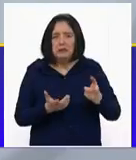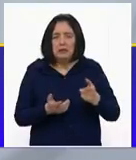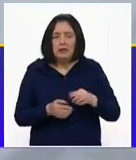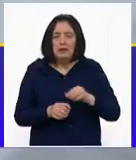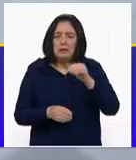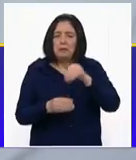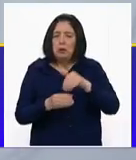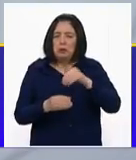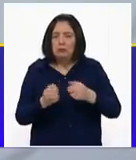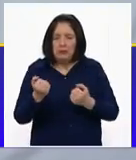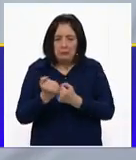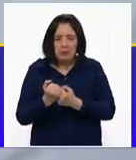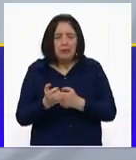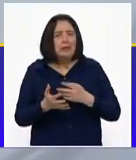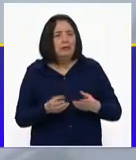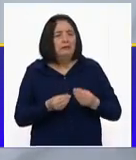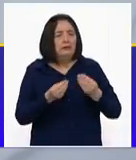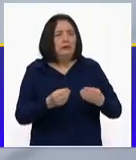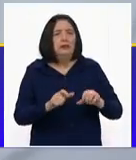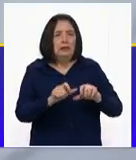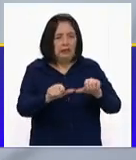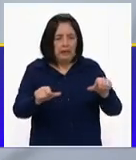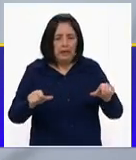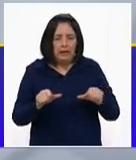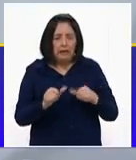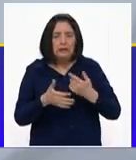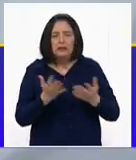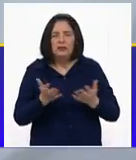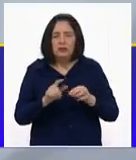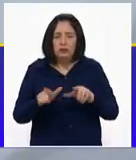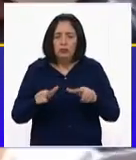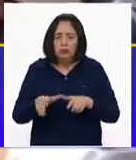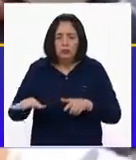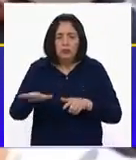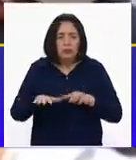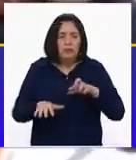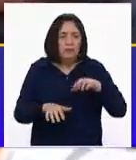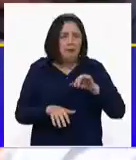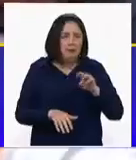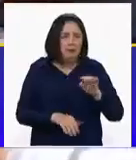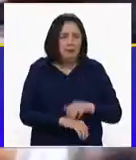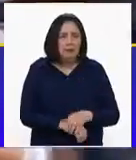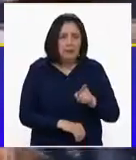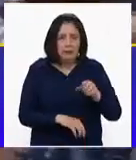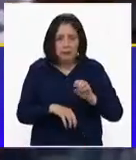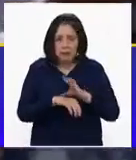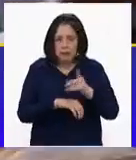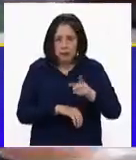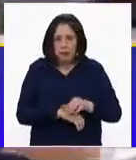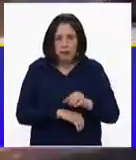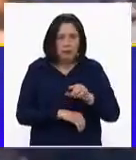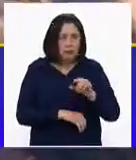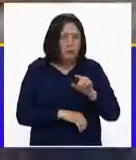de su voto a favor les ofrecía parcelas en el sector de Pampas Bayas. El consejero Guzmán.